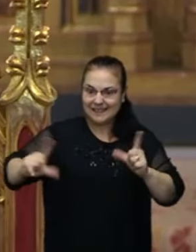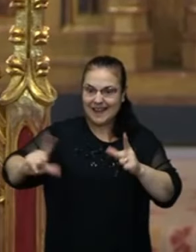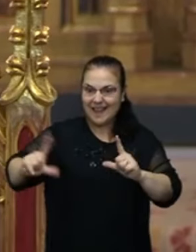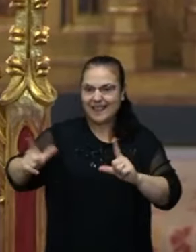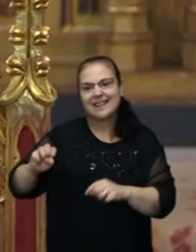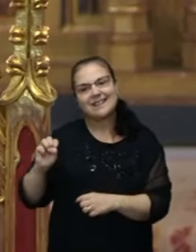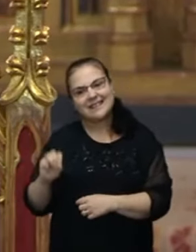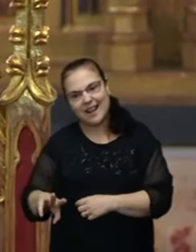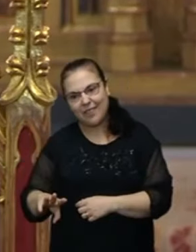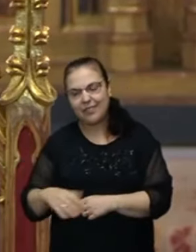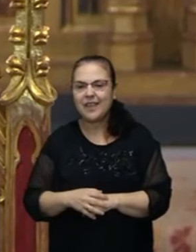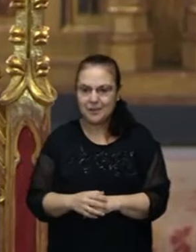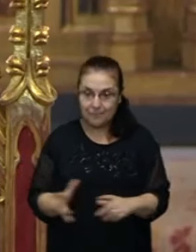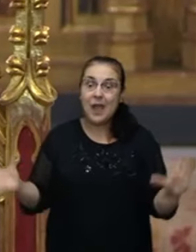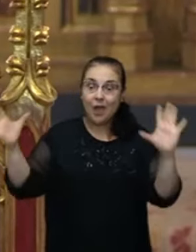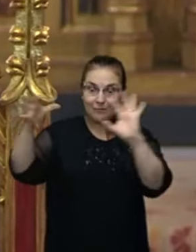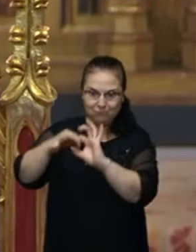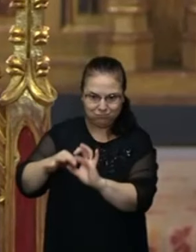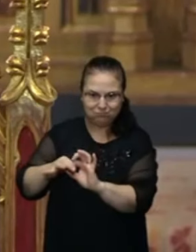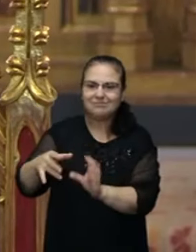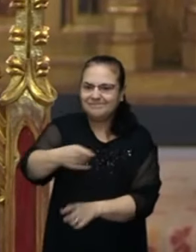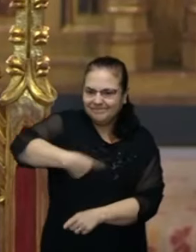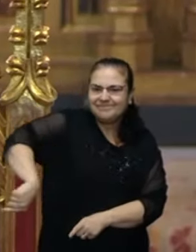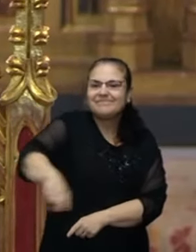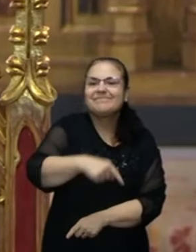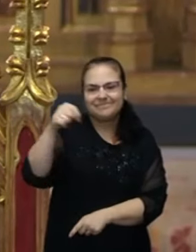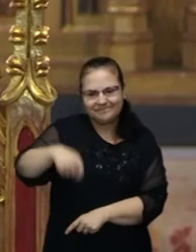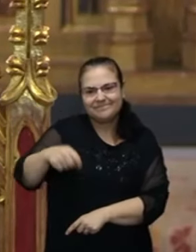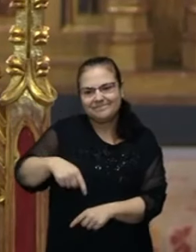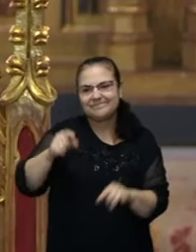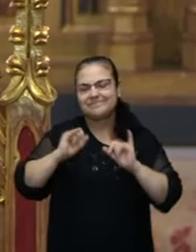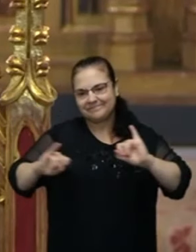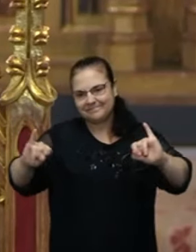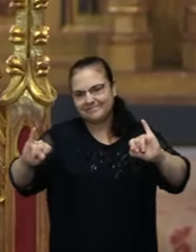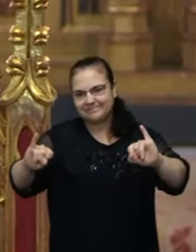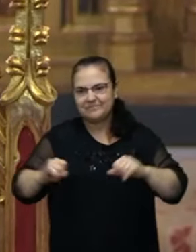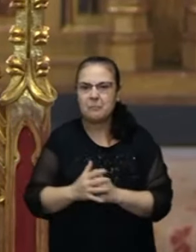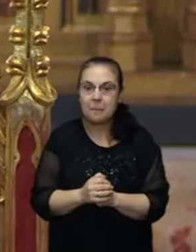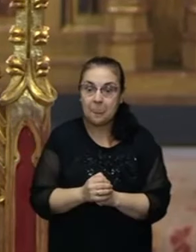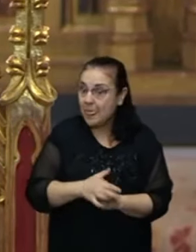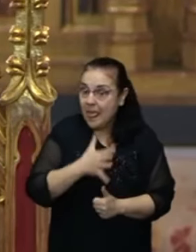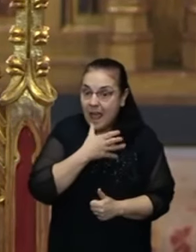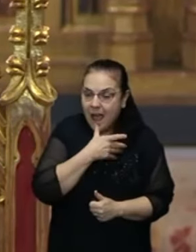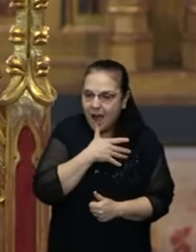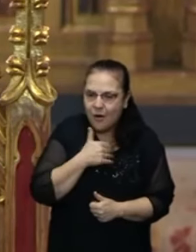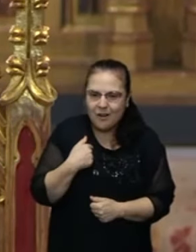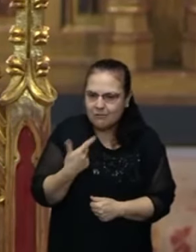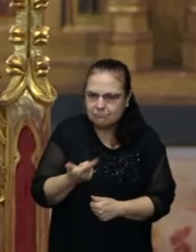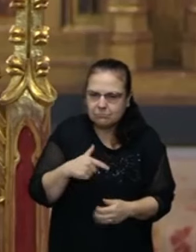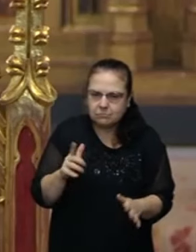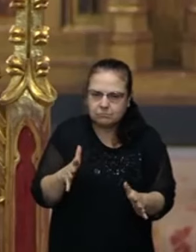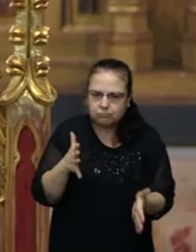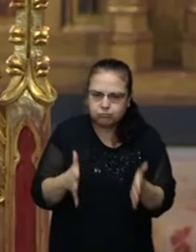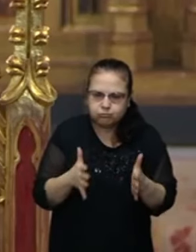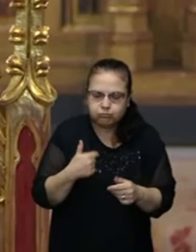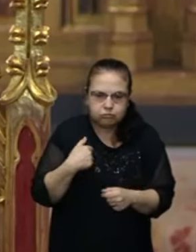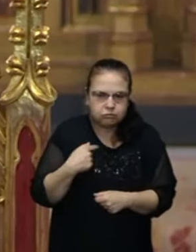Televisión se unen a nosotros en esta celebración. Y ahora, en un momento de